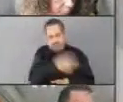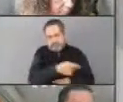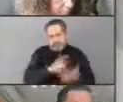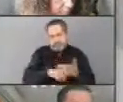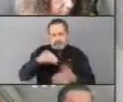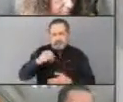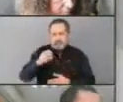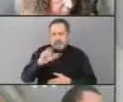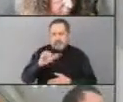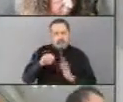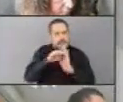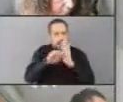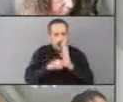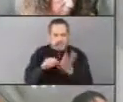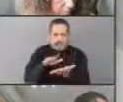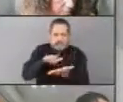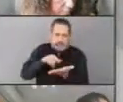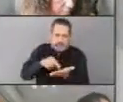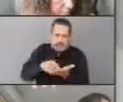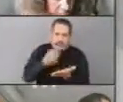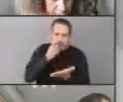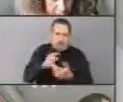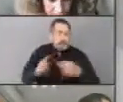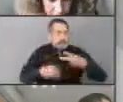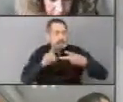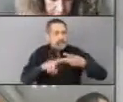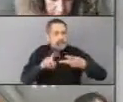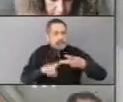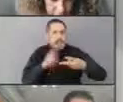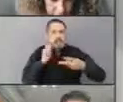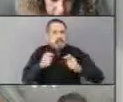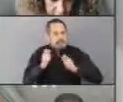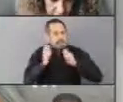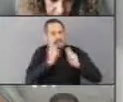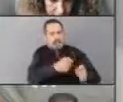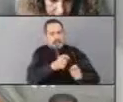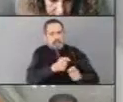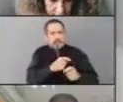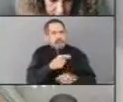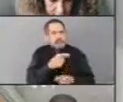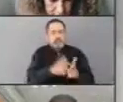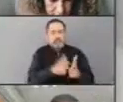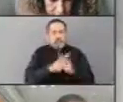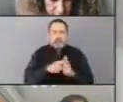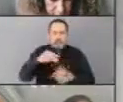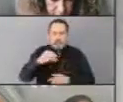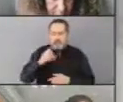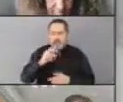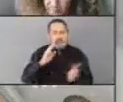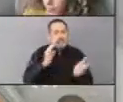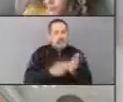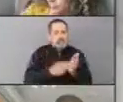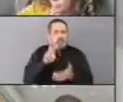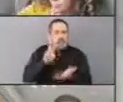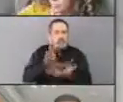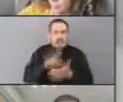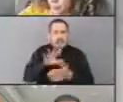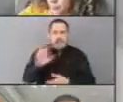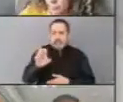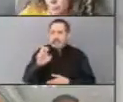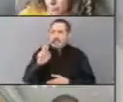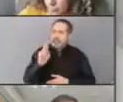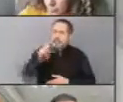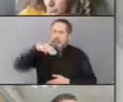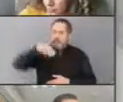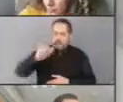términos expuestos en la sentencia. Segundo, se impone al referido partido político una multa de 2.500 unidades de